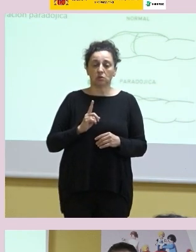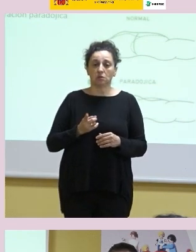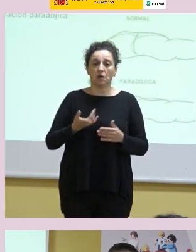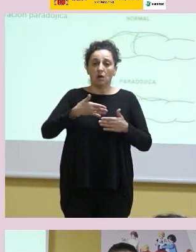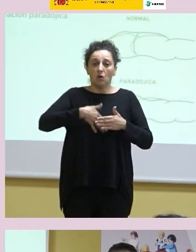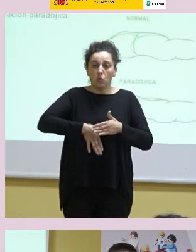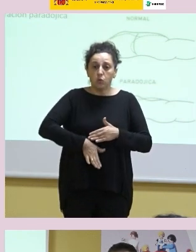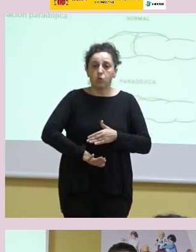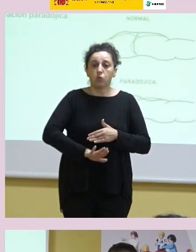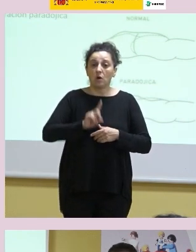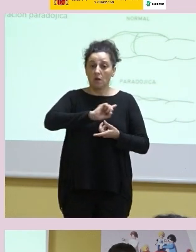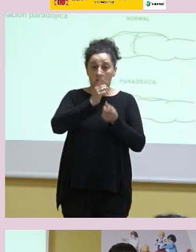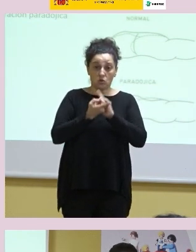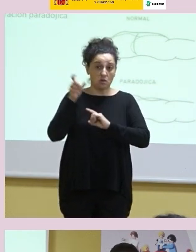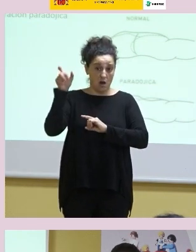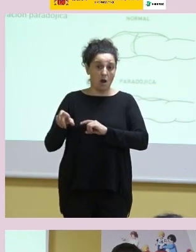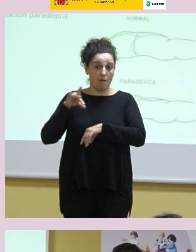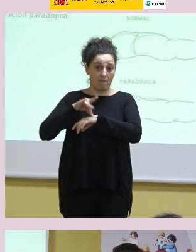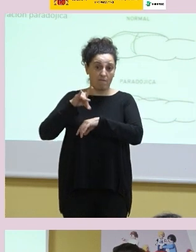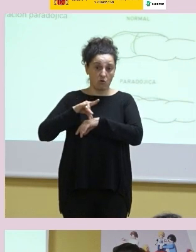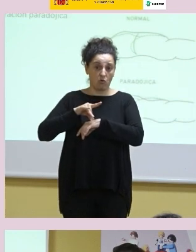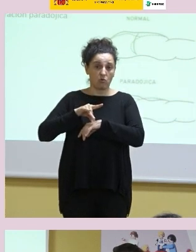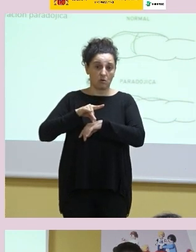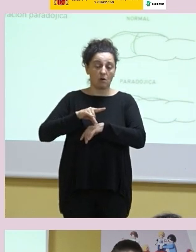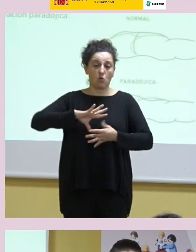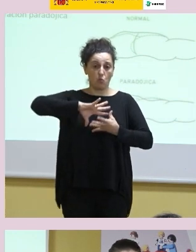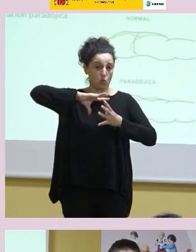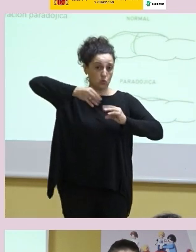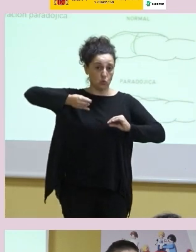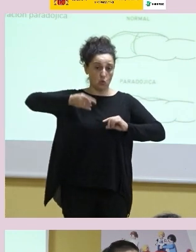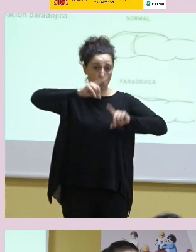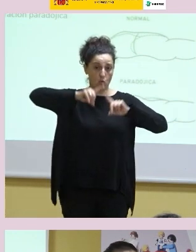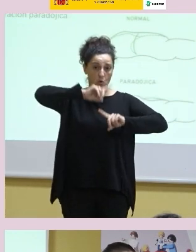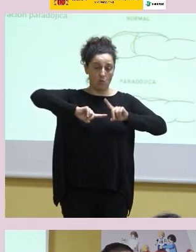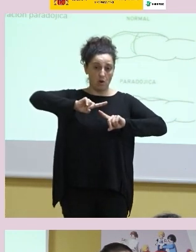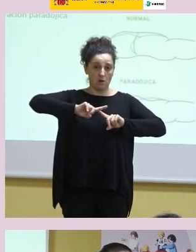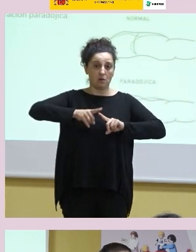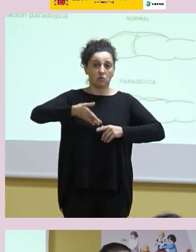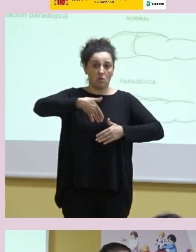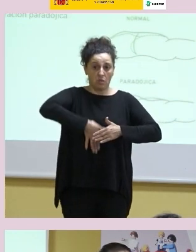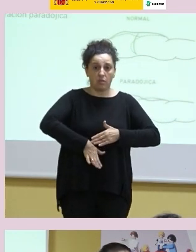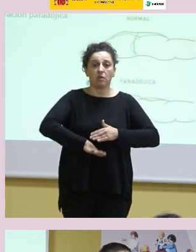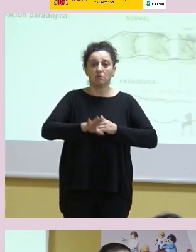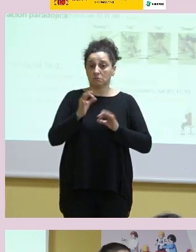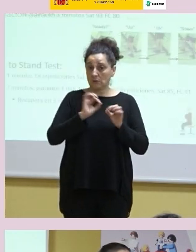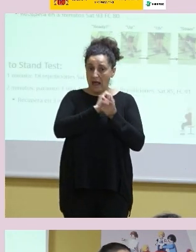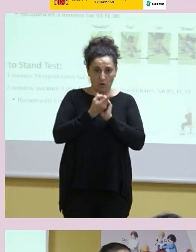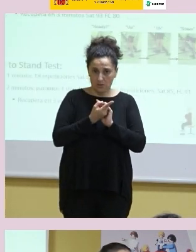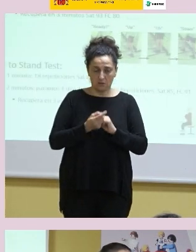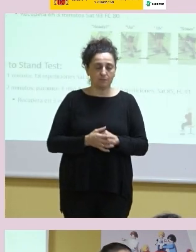y que a ellos ocurre una alteración muscular que les hace meterla hacia adentro. Con eso me conformo.